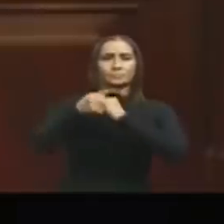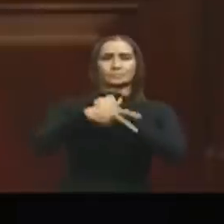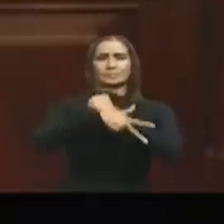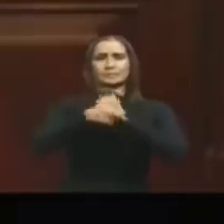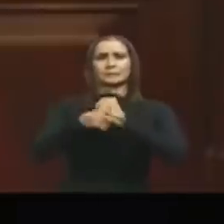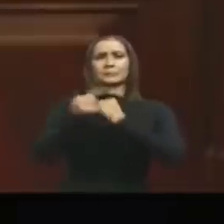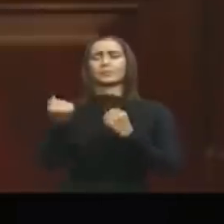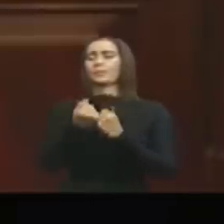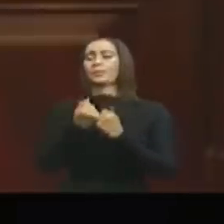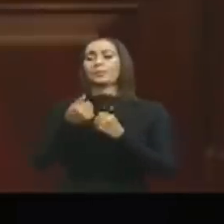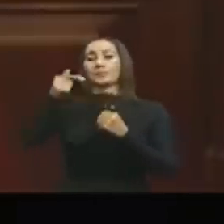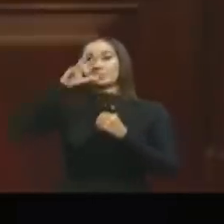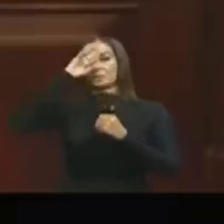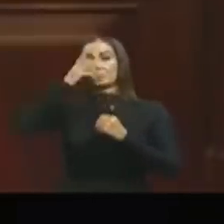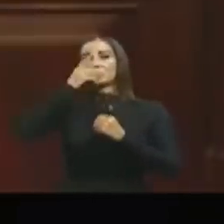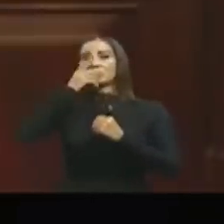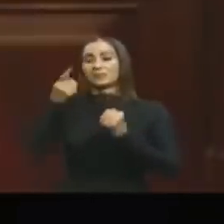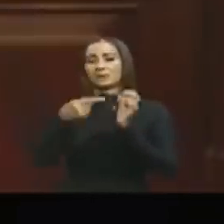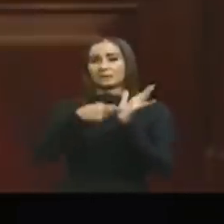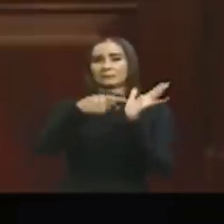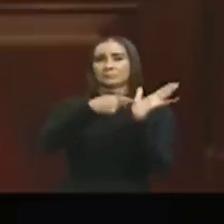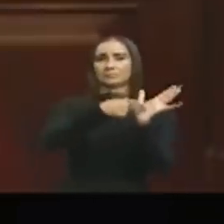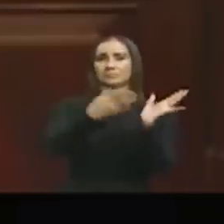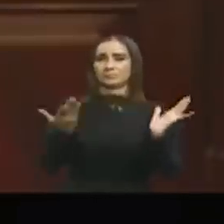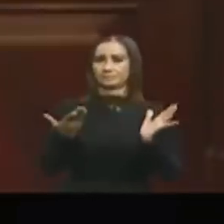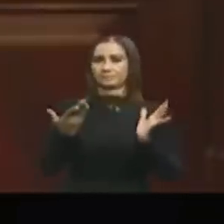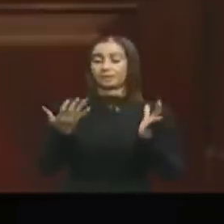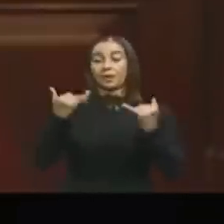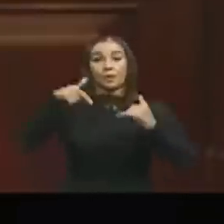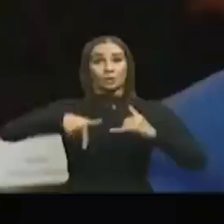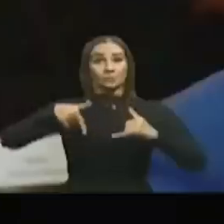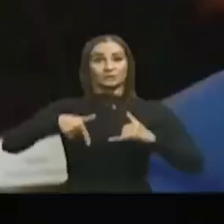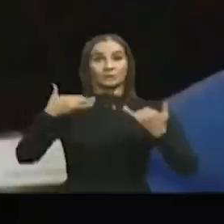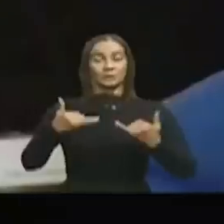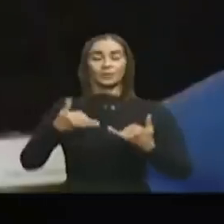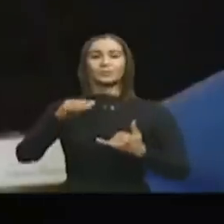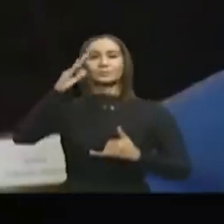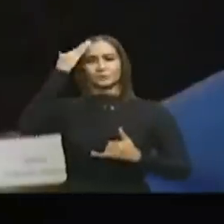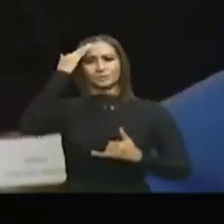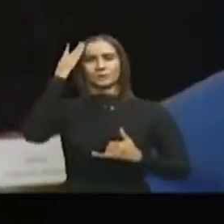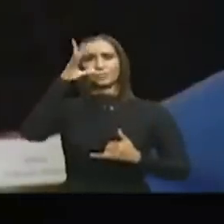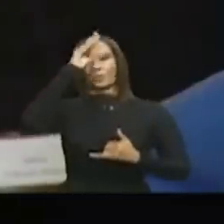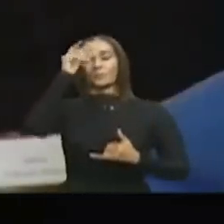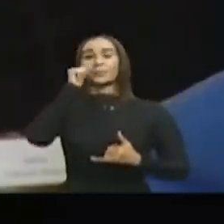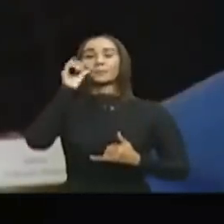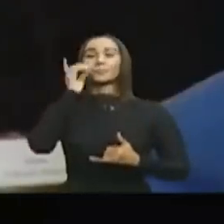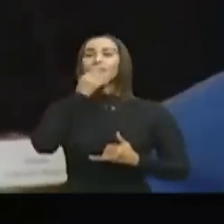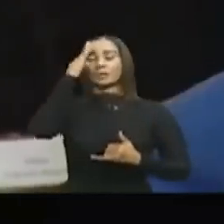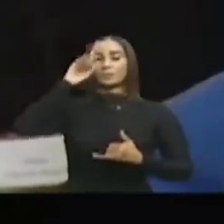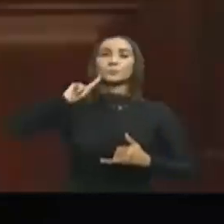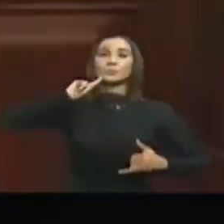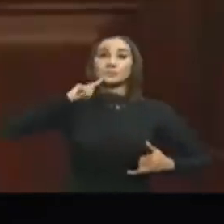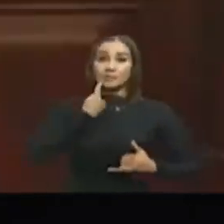lastrado el buen nombre de nuestro país. Pero nosotros, los dominicanos y dominicanas, sabemos que somos gente honesta